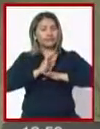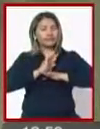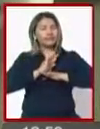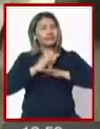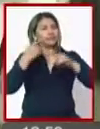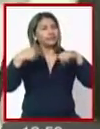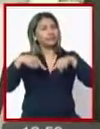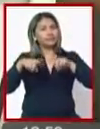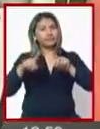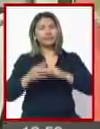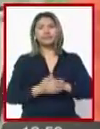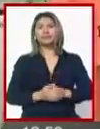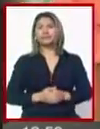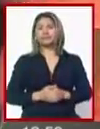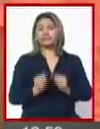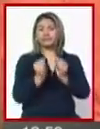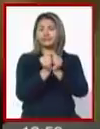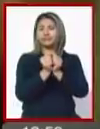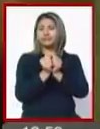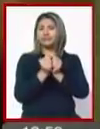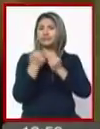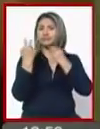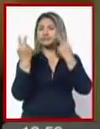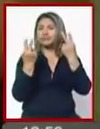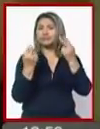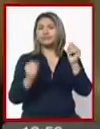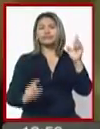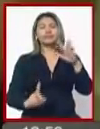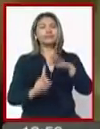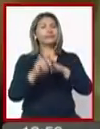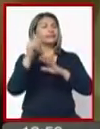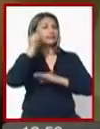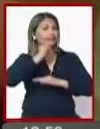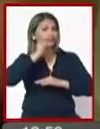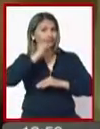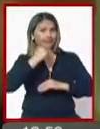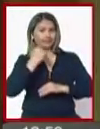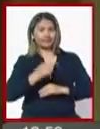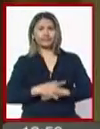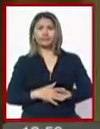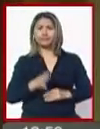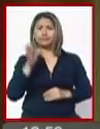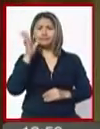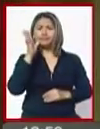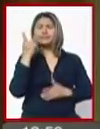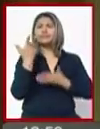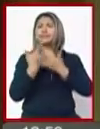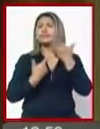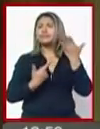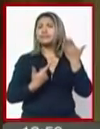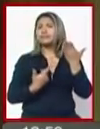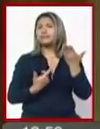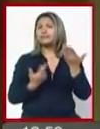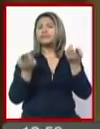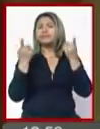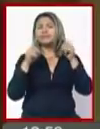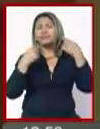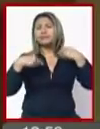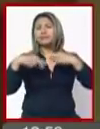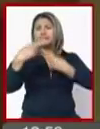dije, vamos a dar una vuelta con ella, le dije. Así que aparece una señora y le dije, mamita, le dice, ¿qué hubo? ¿Cuándo vi al